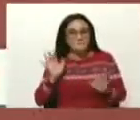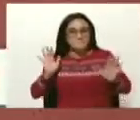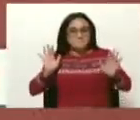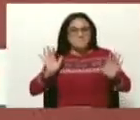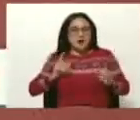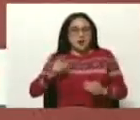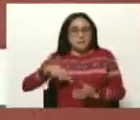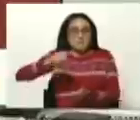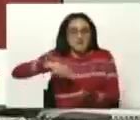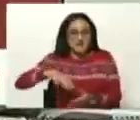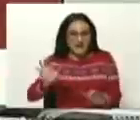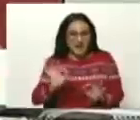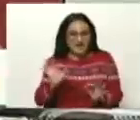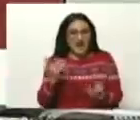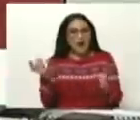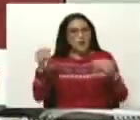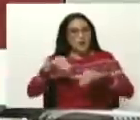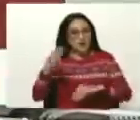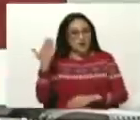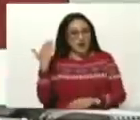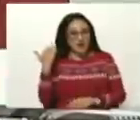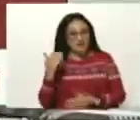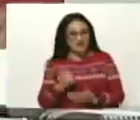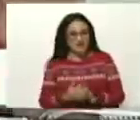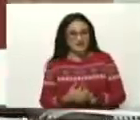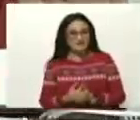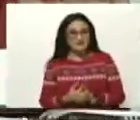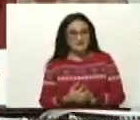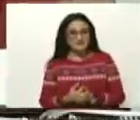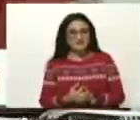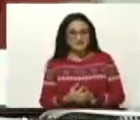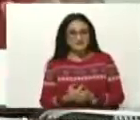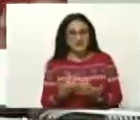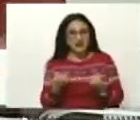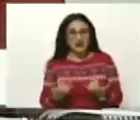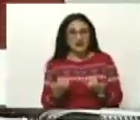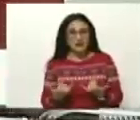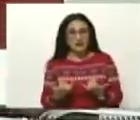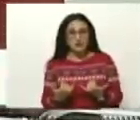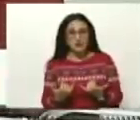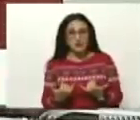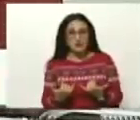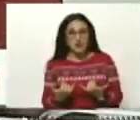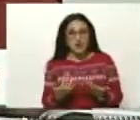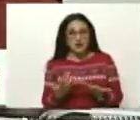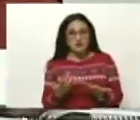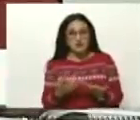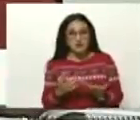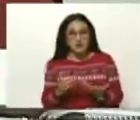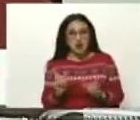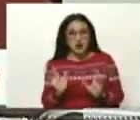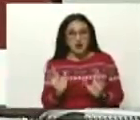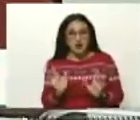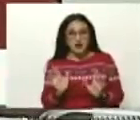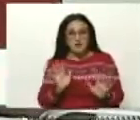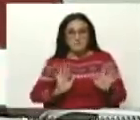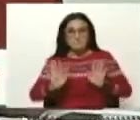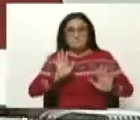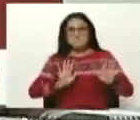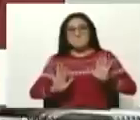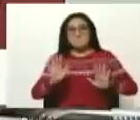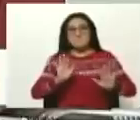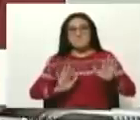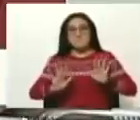en su locura de la violencia y del golpe de Estado en Venezuela. Afortunadamente parece que se han alejado